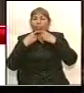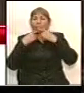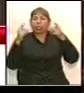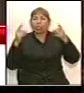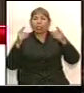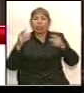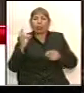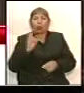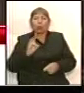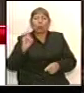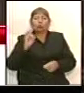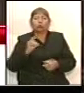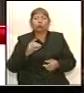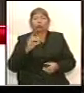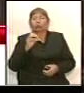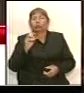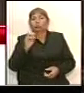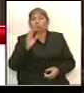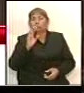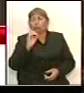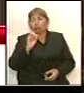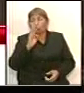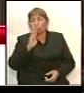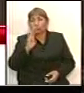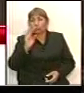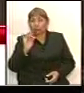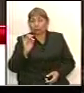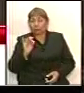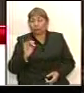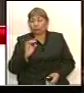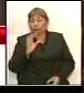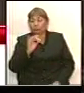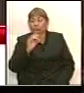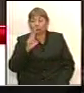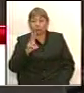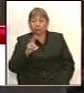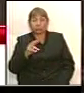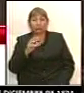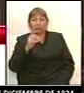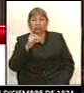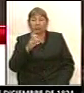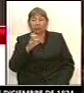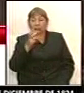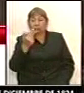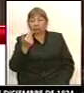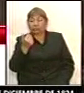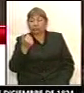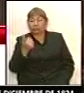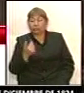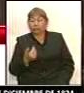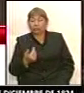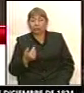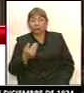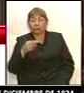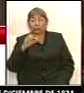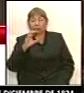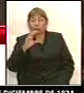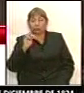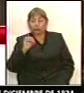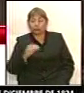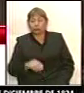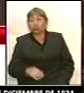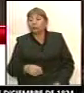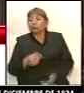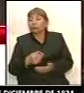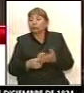emergencia mediante decreto supremo la 048, la 082, la 113, raya 2013 de la PCM, y